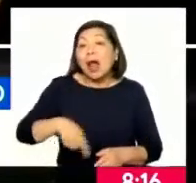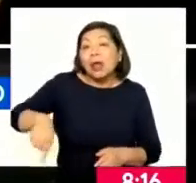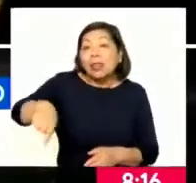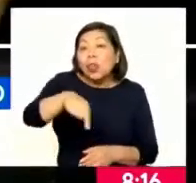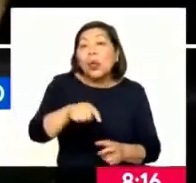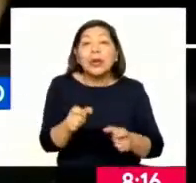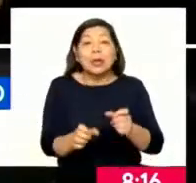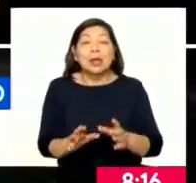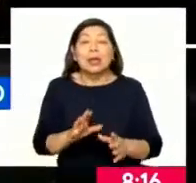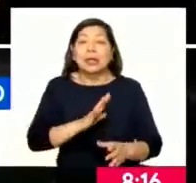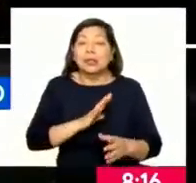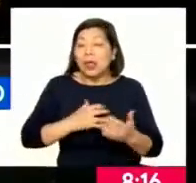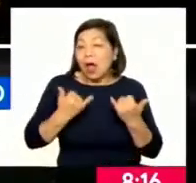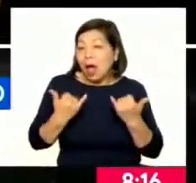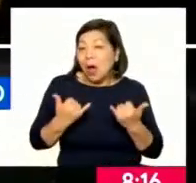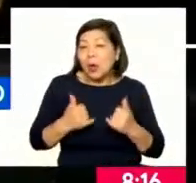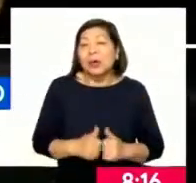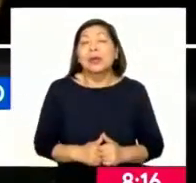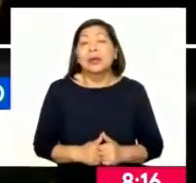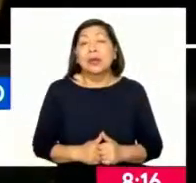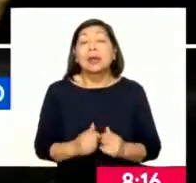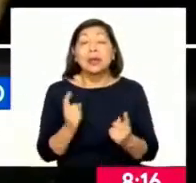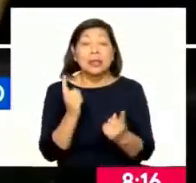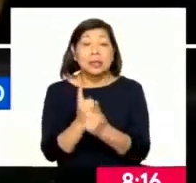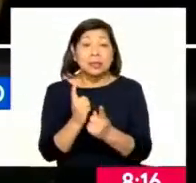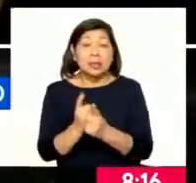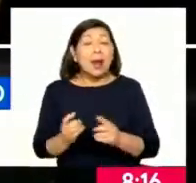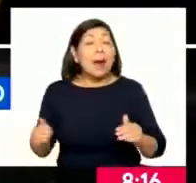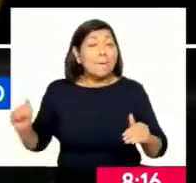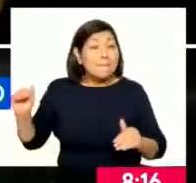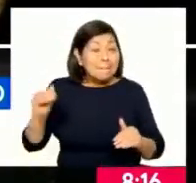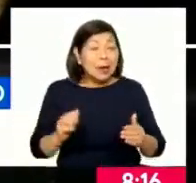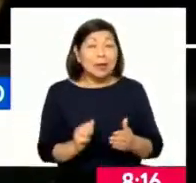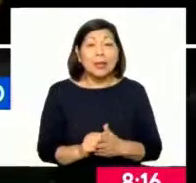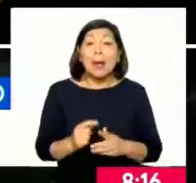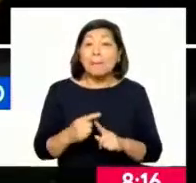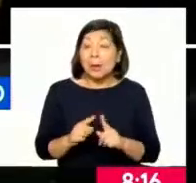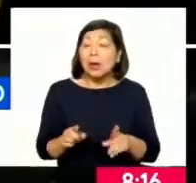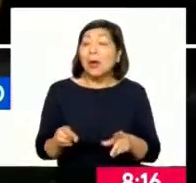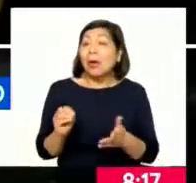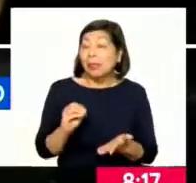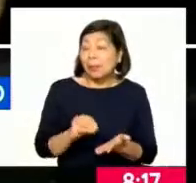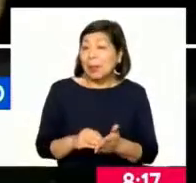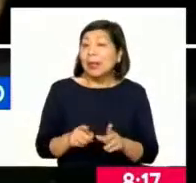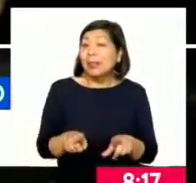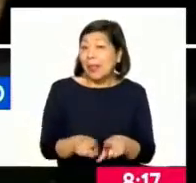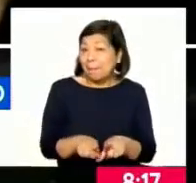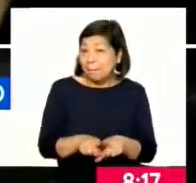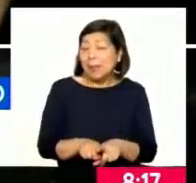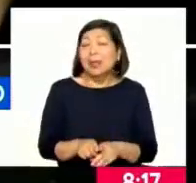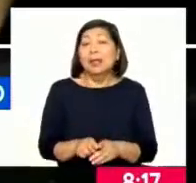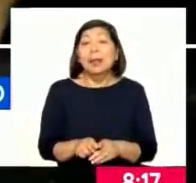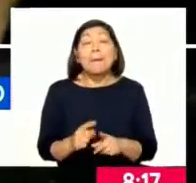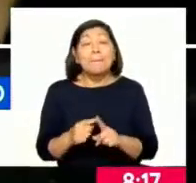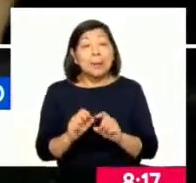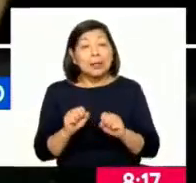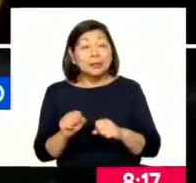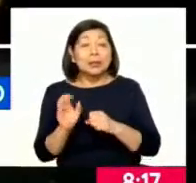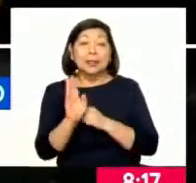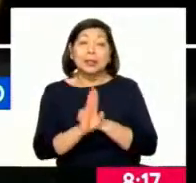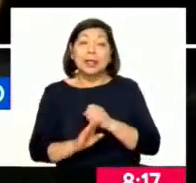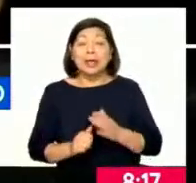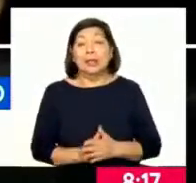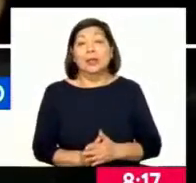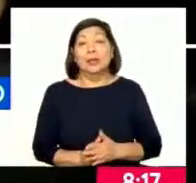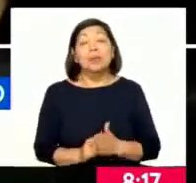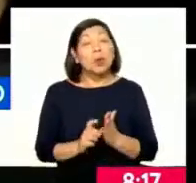del estado actual en el que se encuentran nuestras playas, ¿no? Pero además también nuestros recursos hidrobiológicos para garantizar,